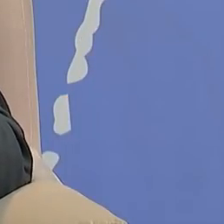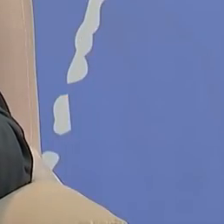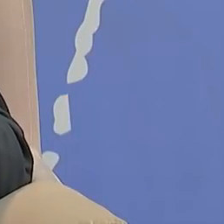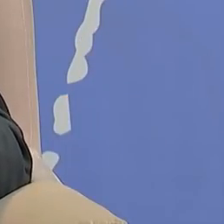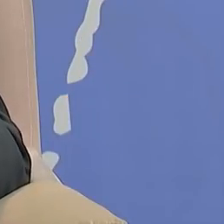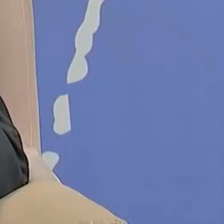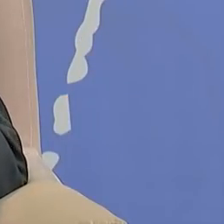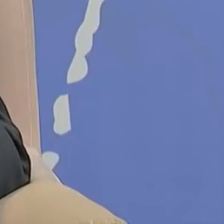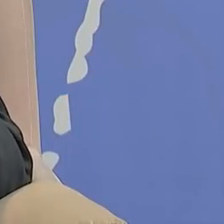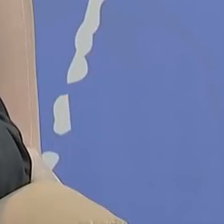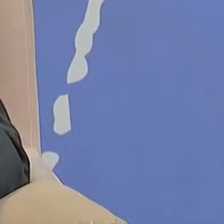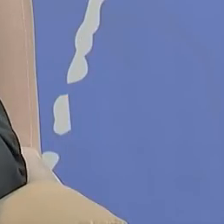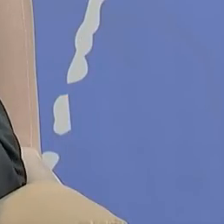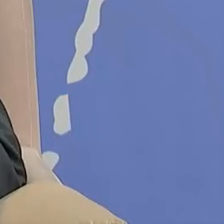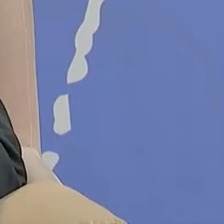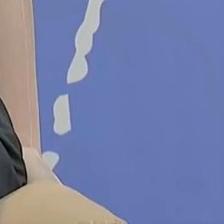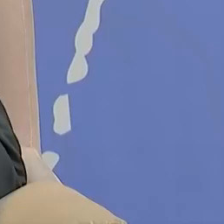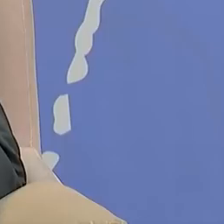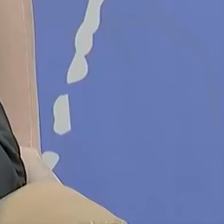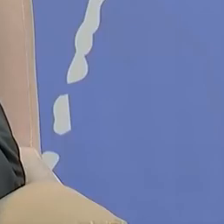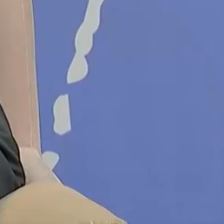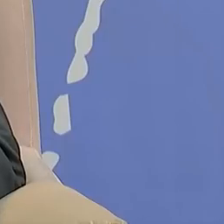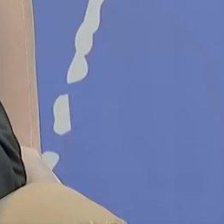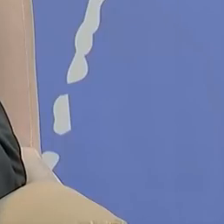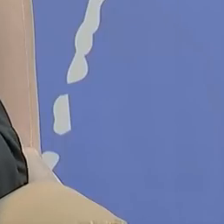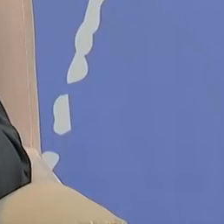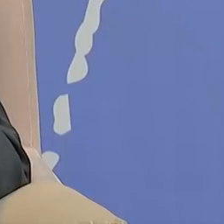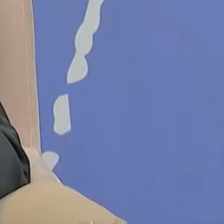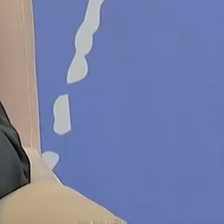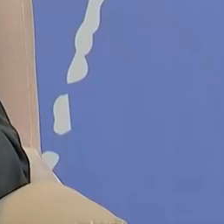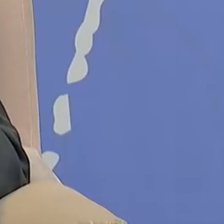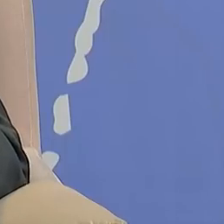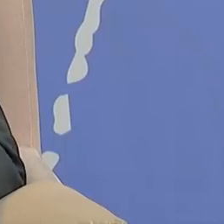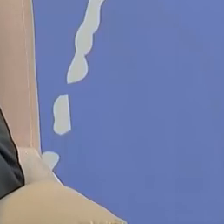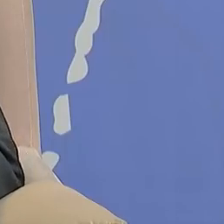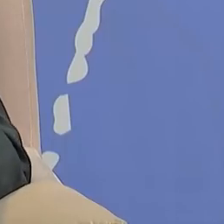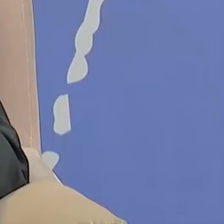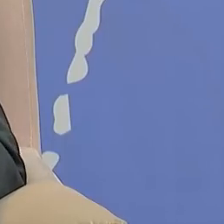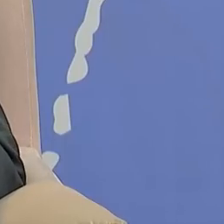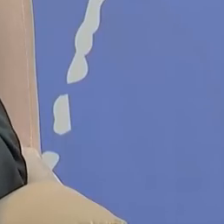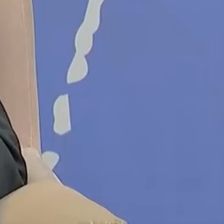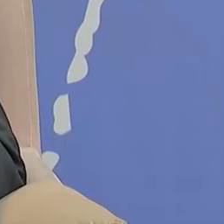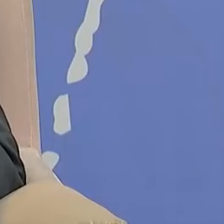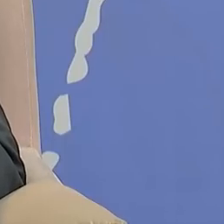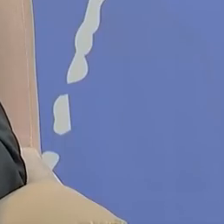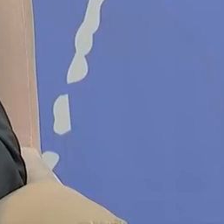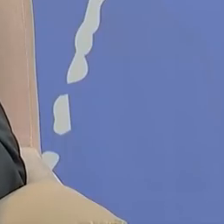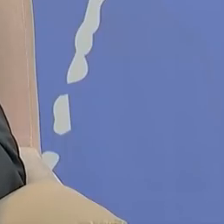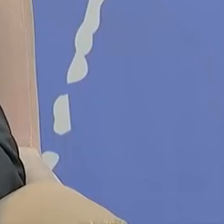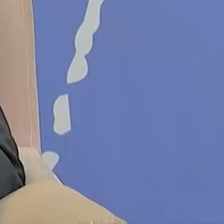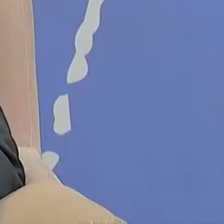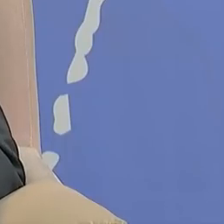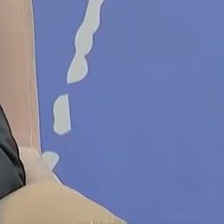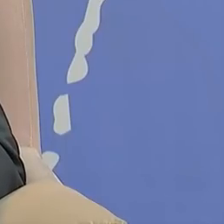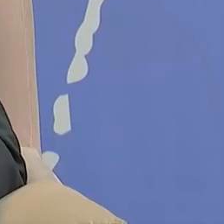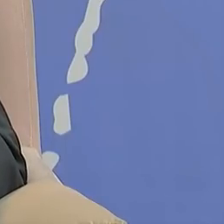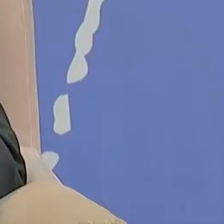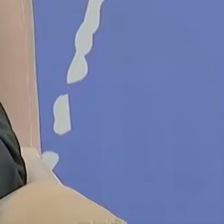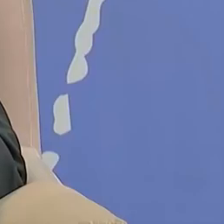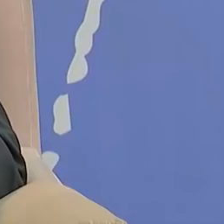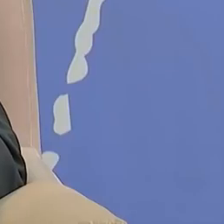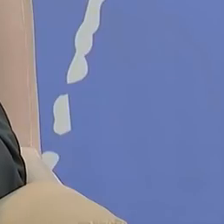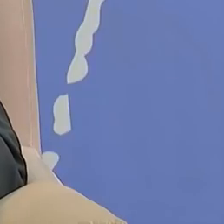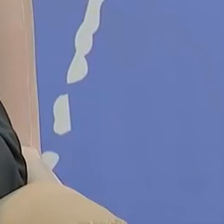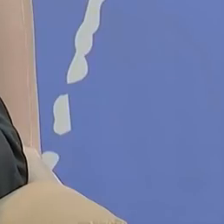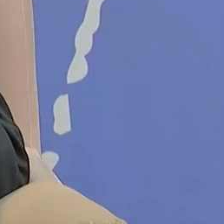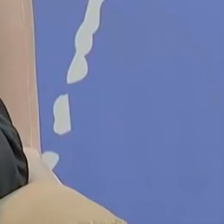o si hubo un proceso, cerciorarse de que ese tema ya se finiquitó. Y así ya puede ella iniciar